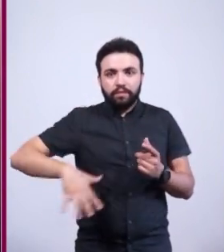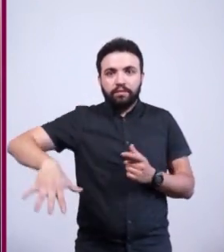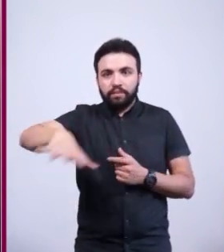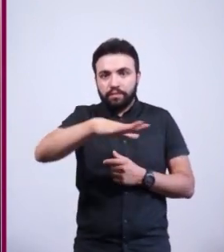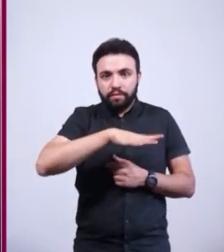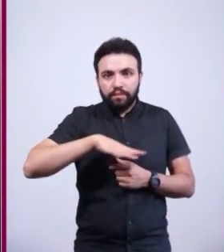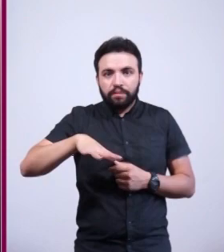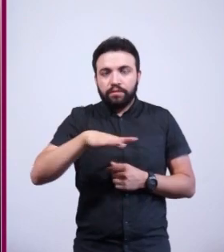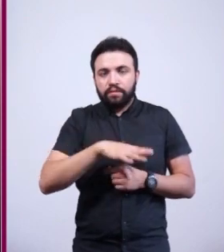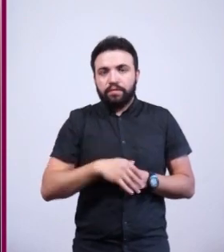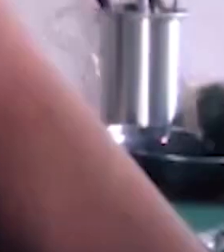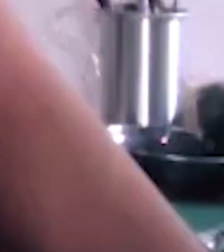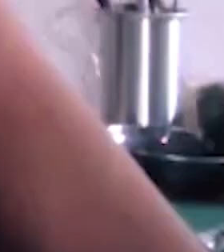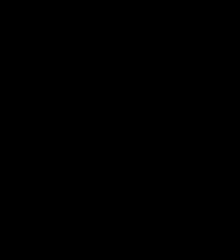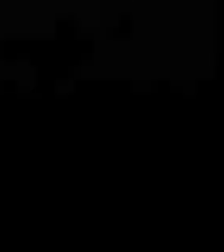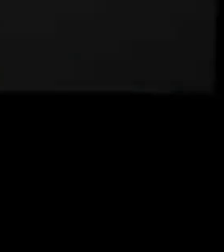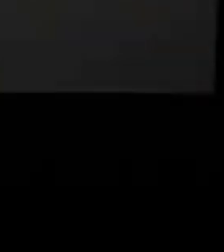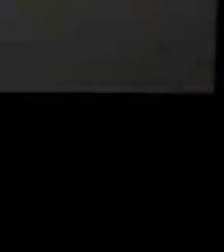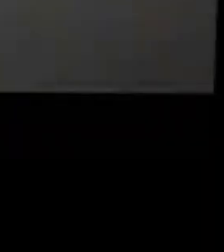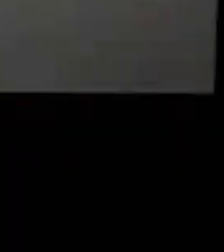pos de un progreso falso, ¿no?